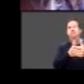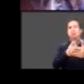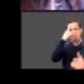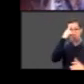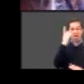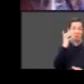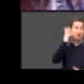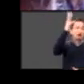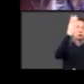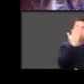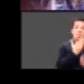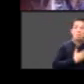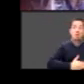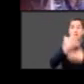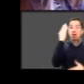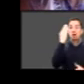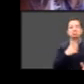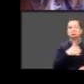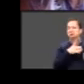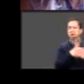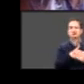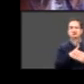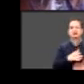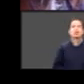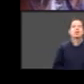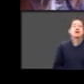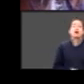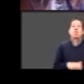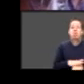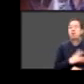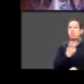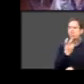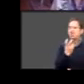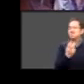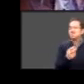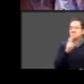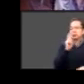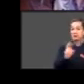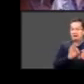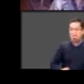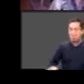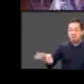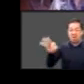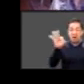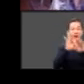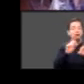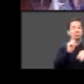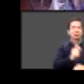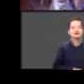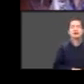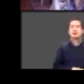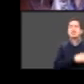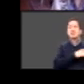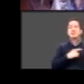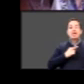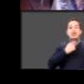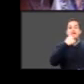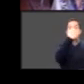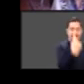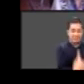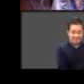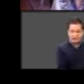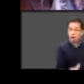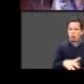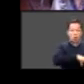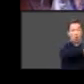complicado en general por eso es importantísimo hablar de atenciones integradas en la primera infancia y